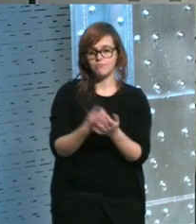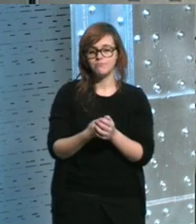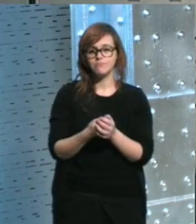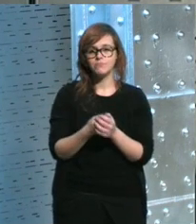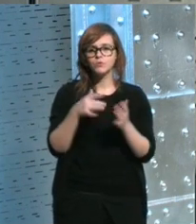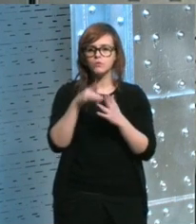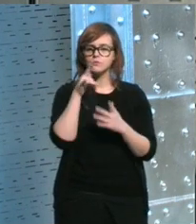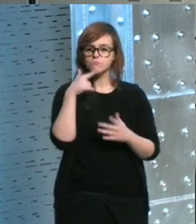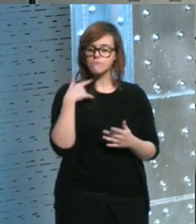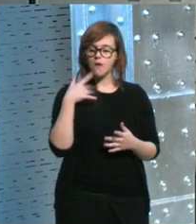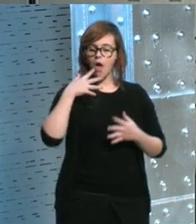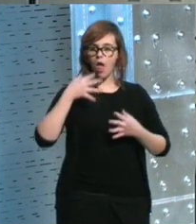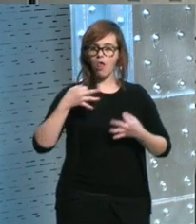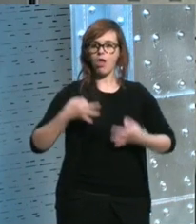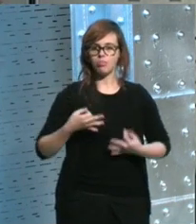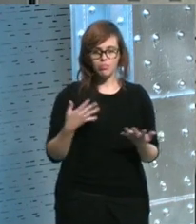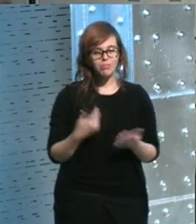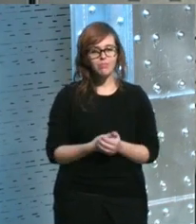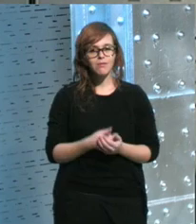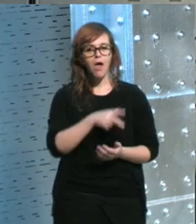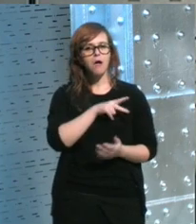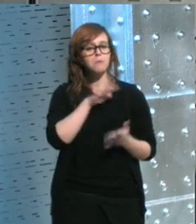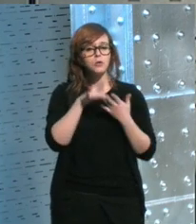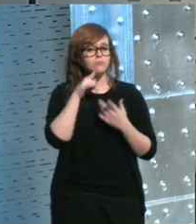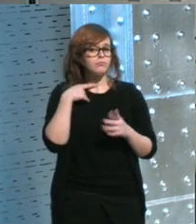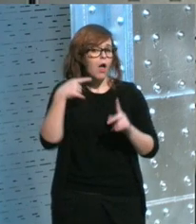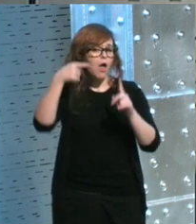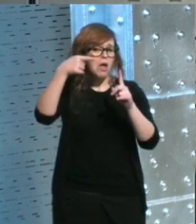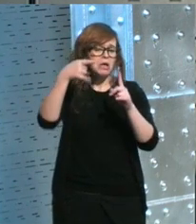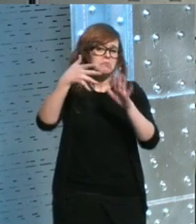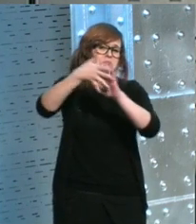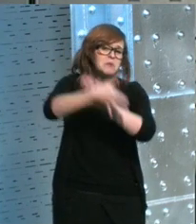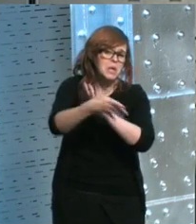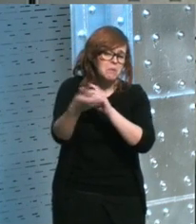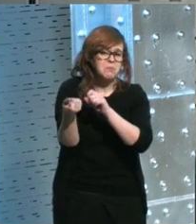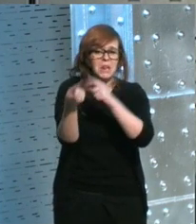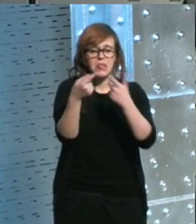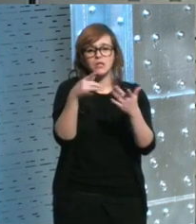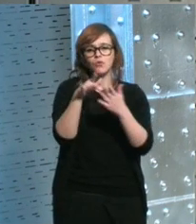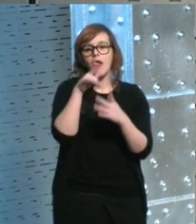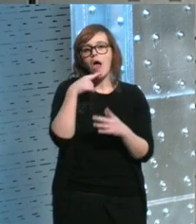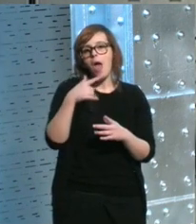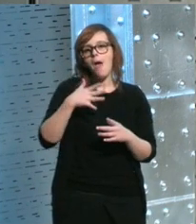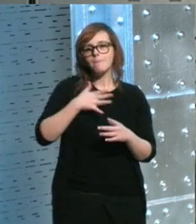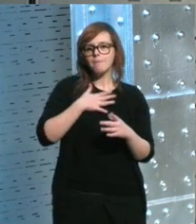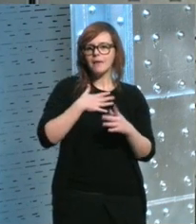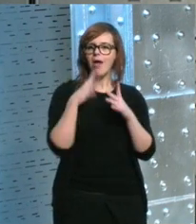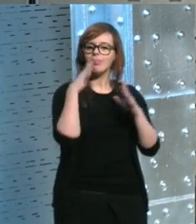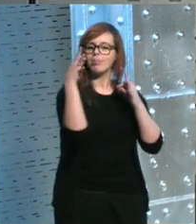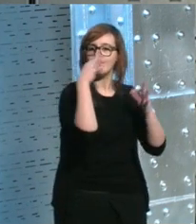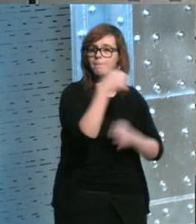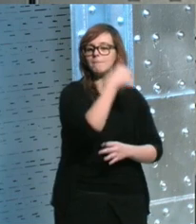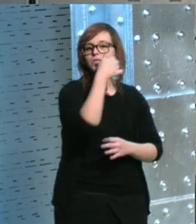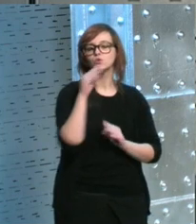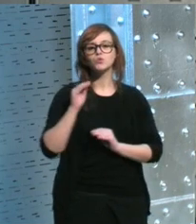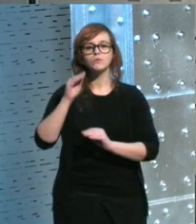una elegancia máxima, pero es la misma noción. La mía es un poco más precisa, la suya es más elegante, es una misma Steve noción.